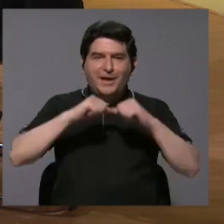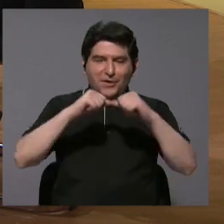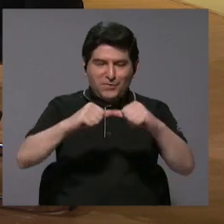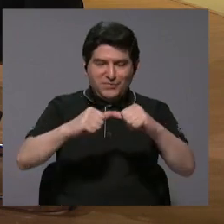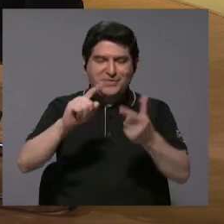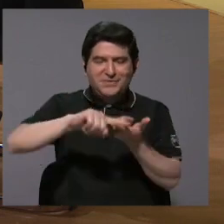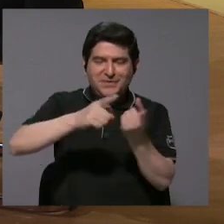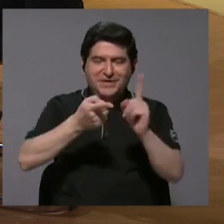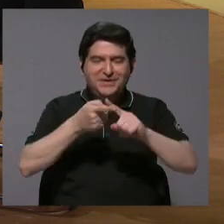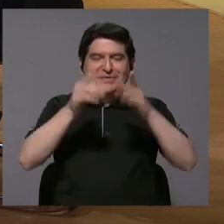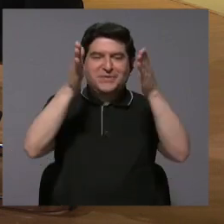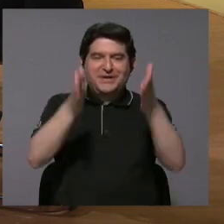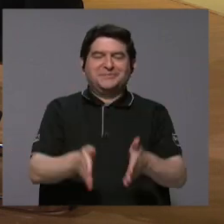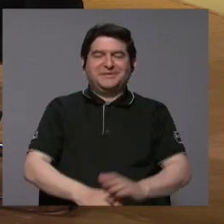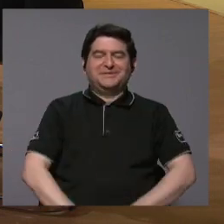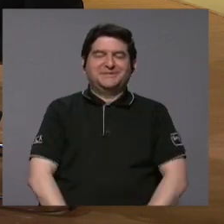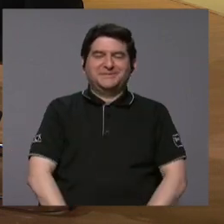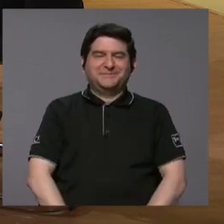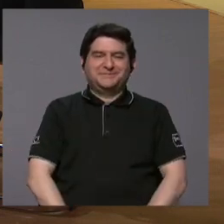Continuamos, amigas y amigos,